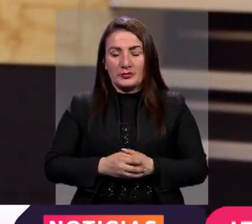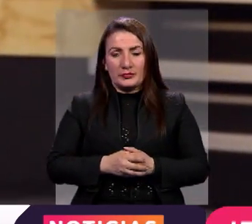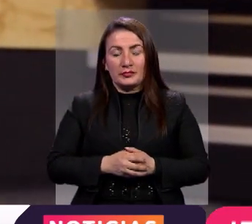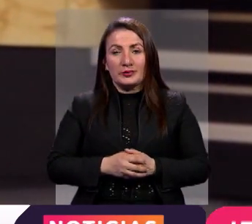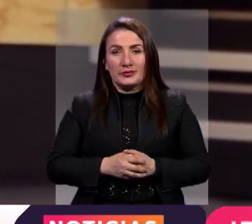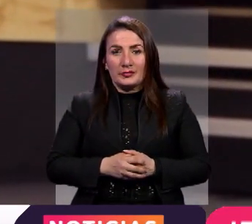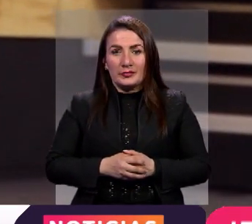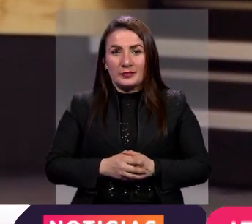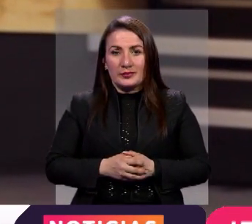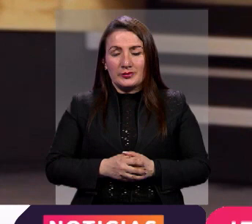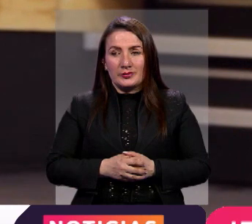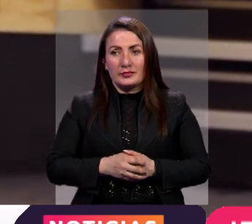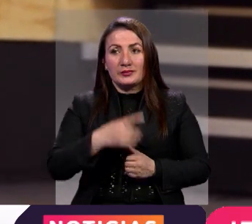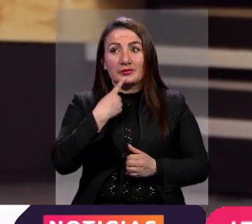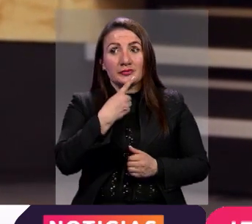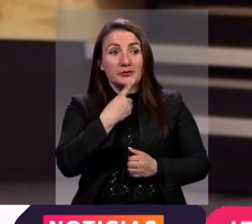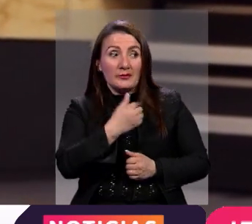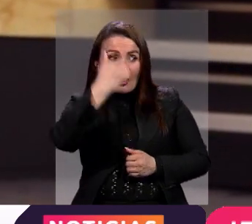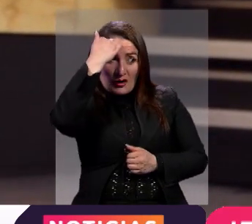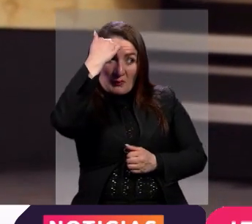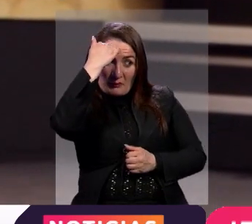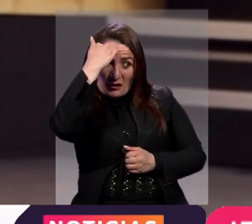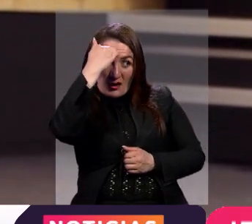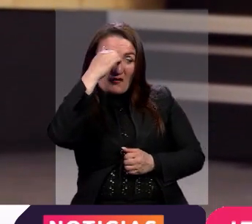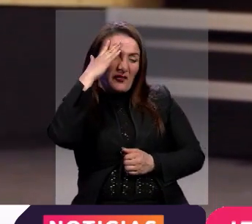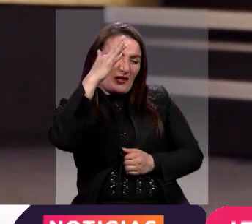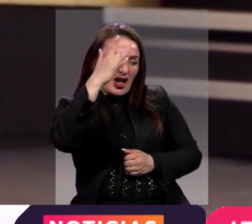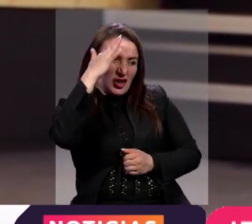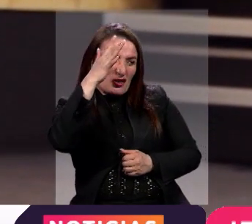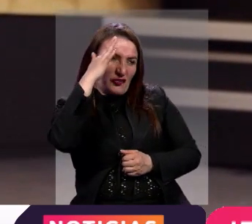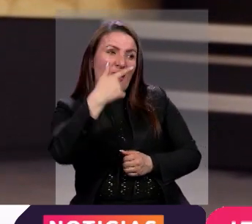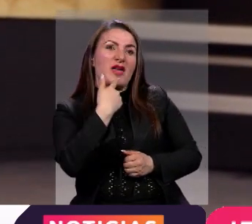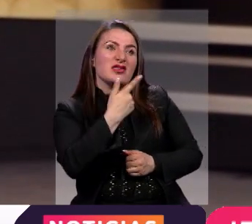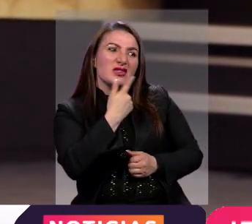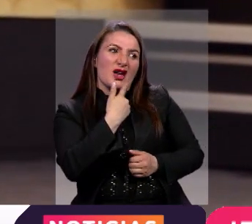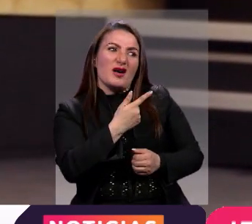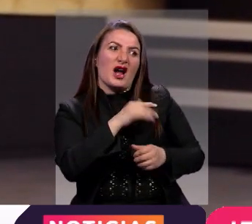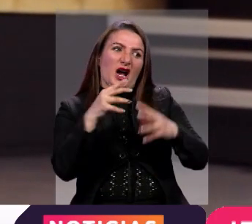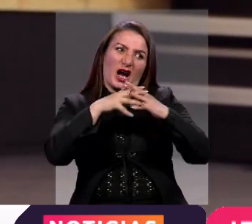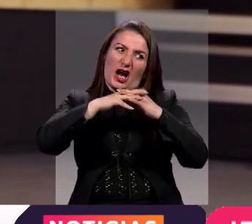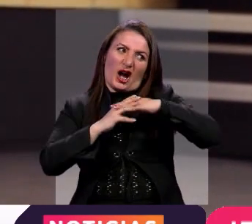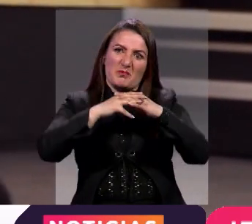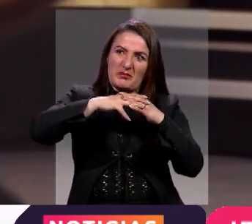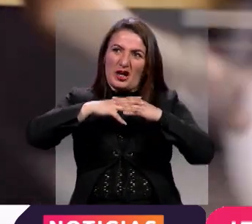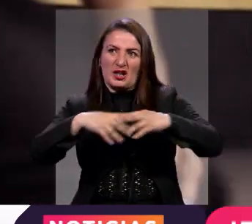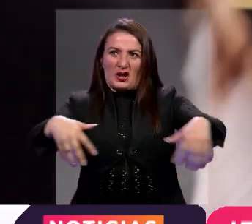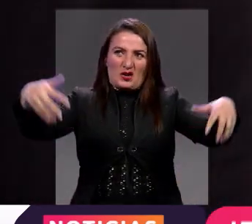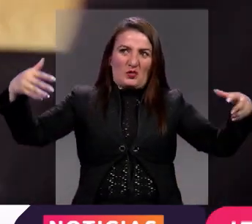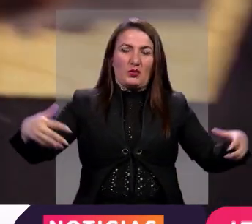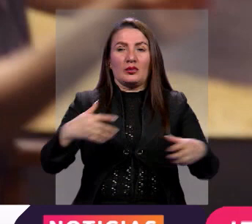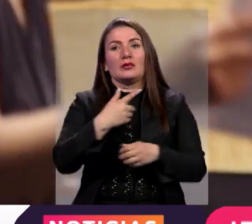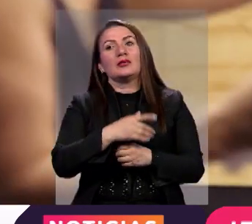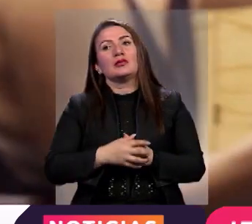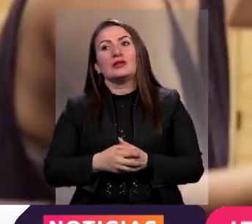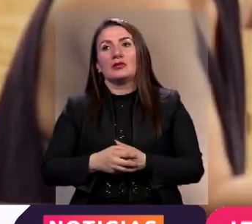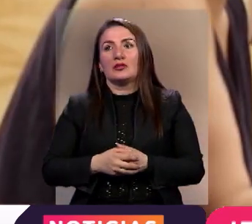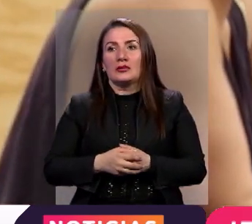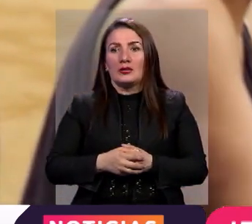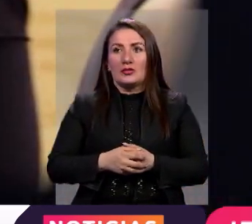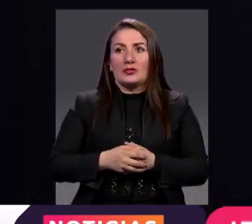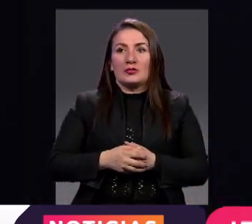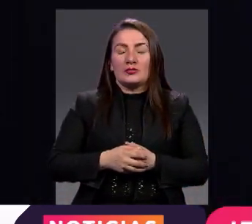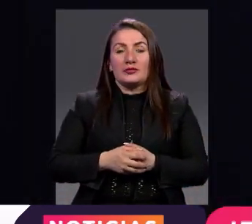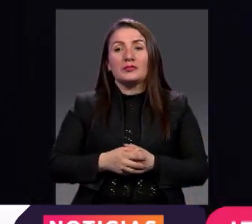señor ya contrató un profesor de filosofía. O llega en una camioneta gigante con platón y todo. ¡Claro que sí,